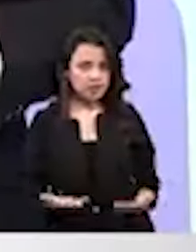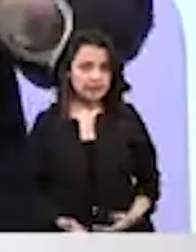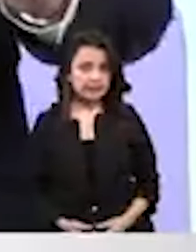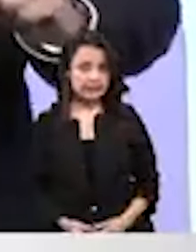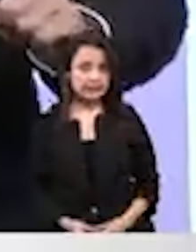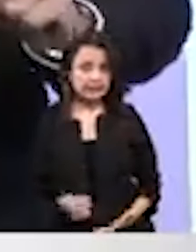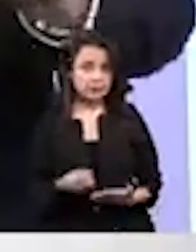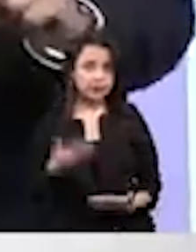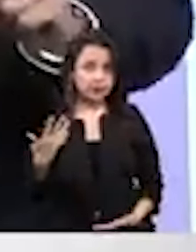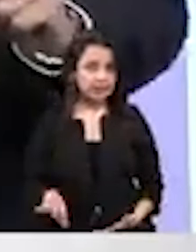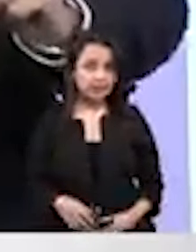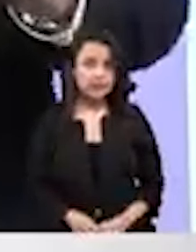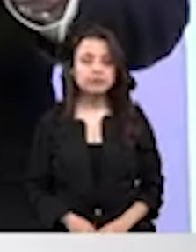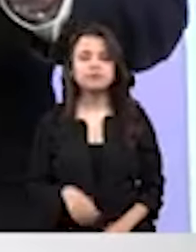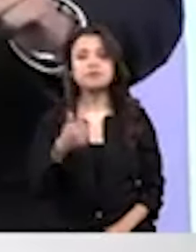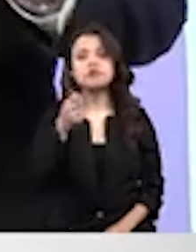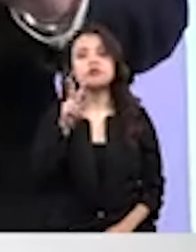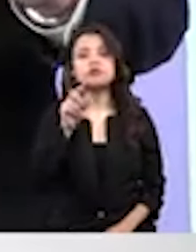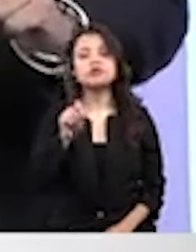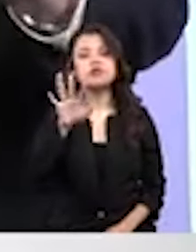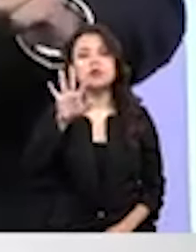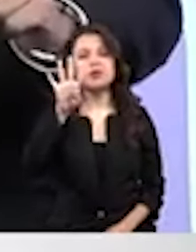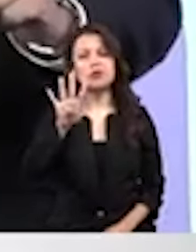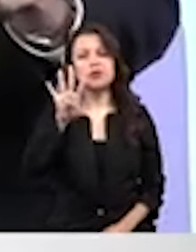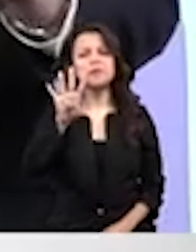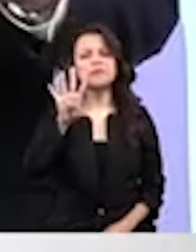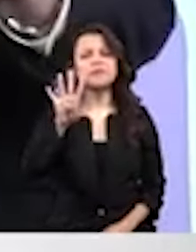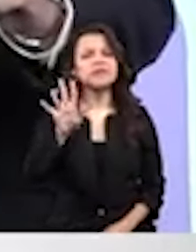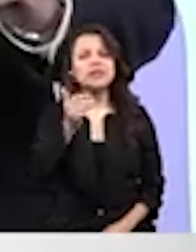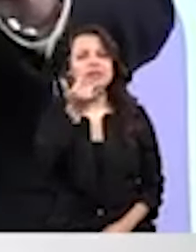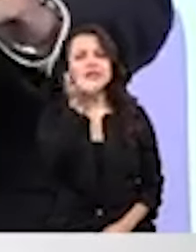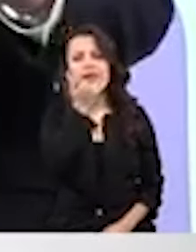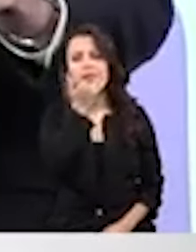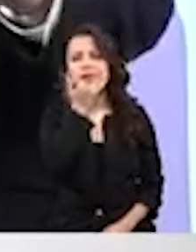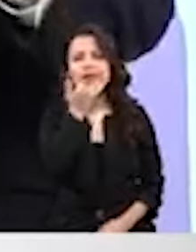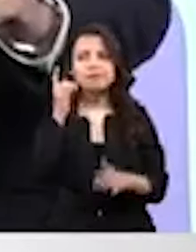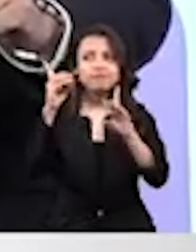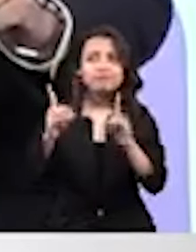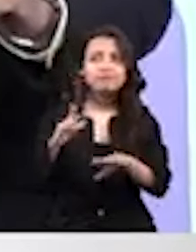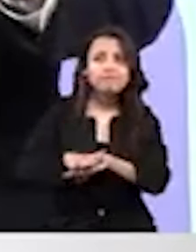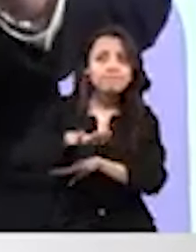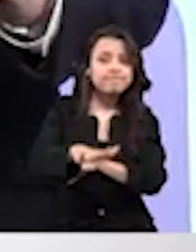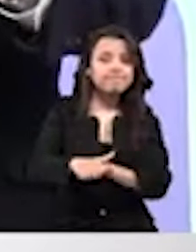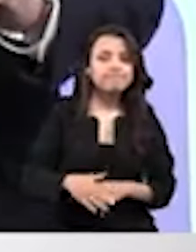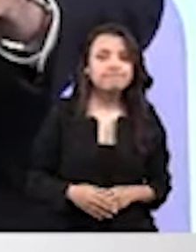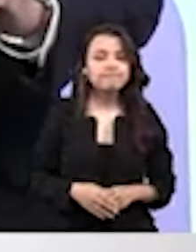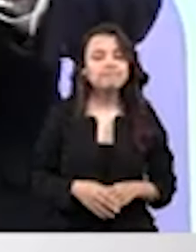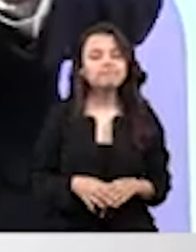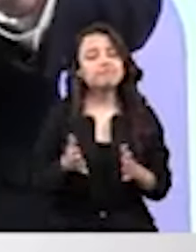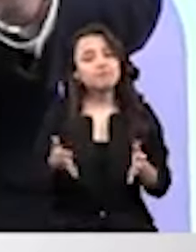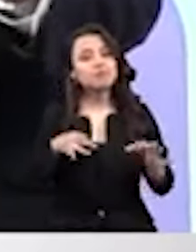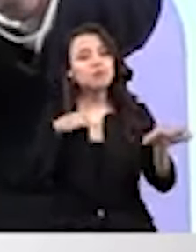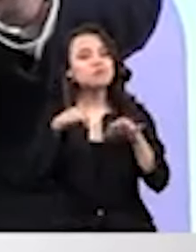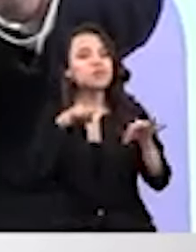muy costoso. 54. ¿Qué puede pasar con la decisión del Consejo Nacional Electoral? Vamos a explicarles en